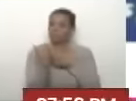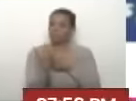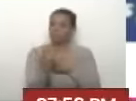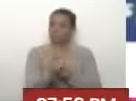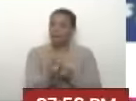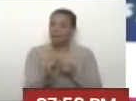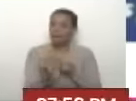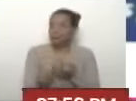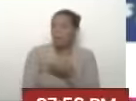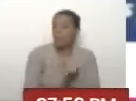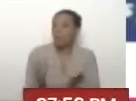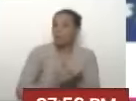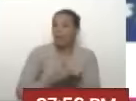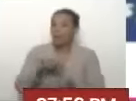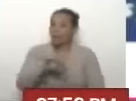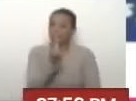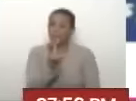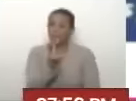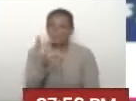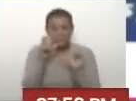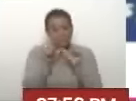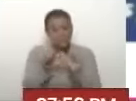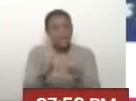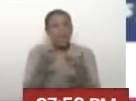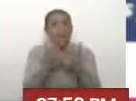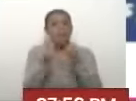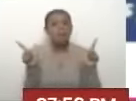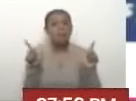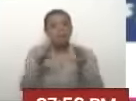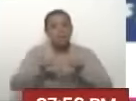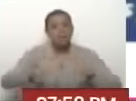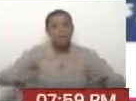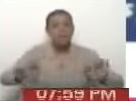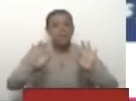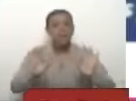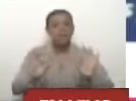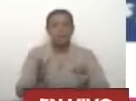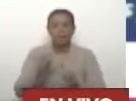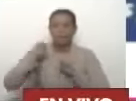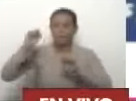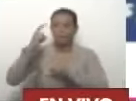ni pasarán. Venezuela seguirá siendo tierra libre y